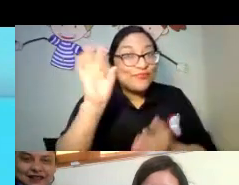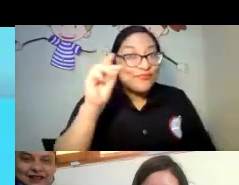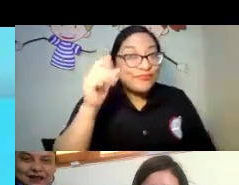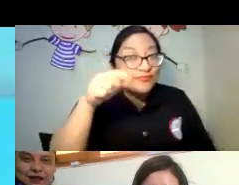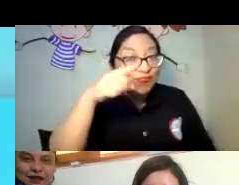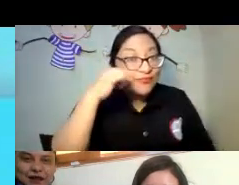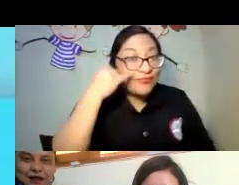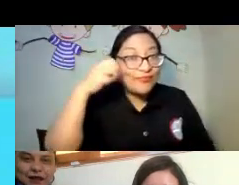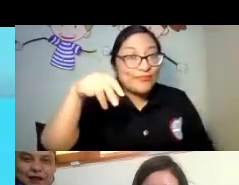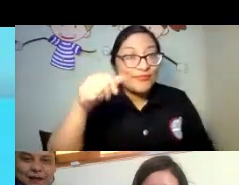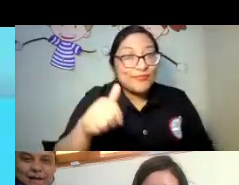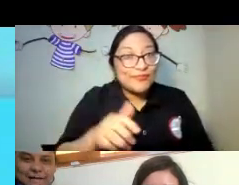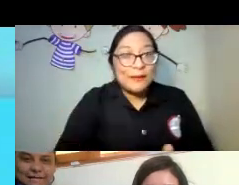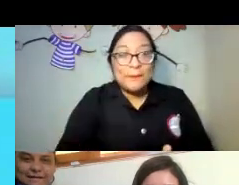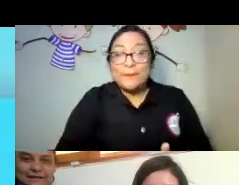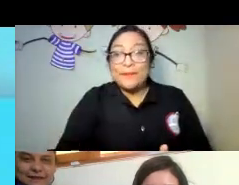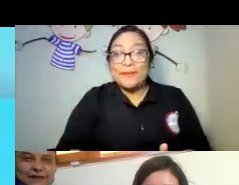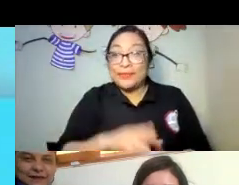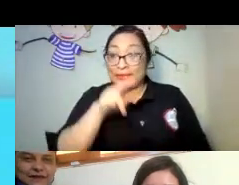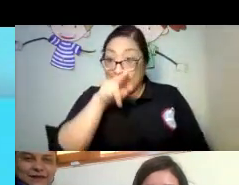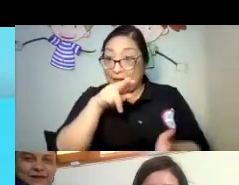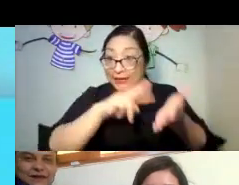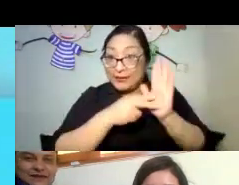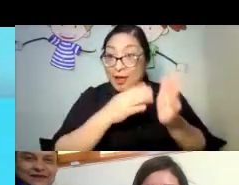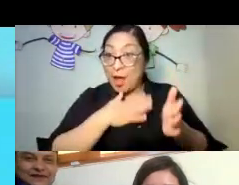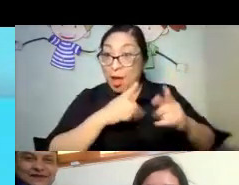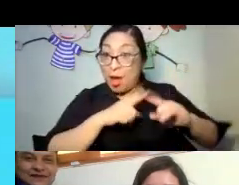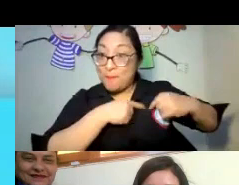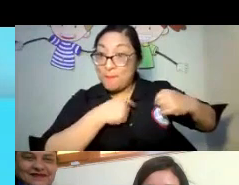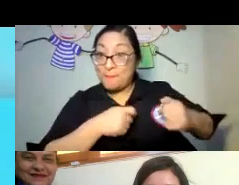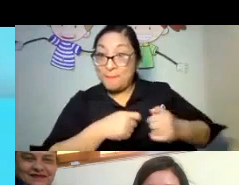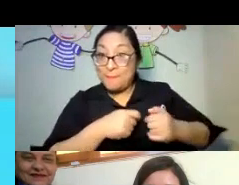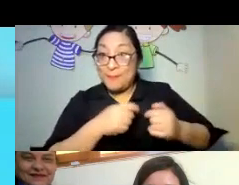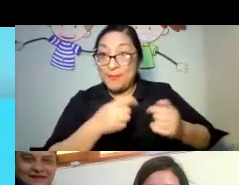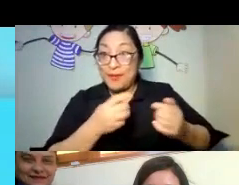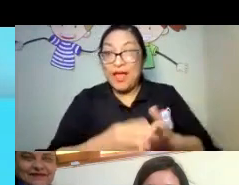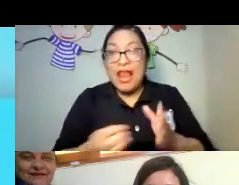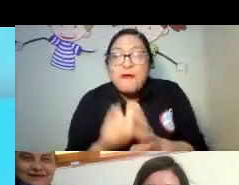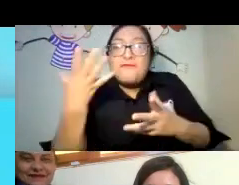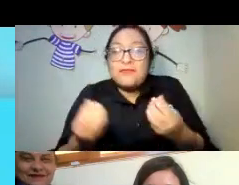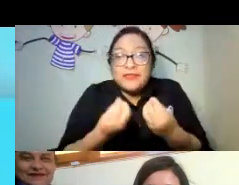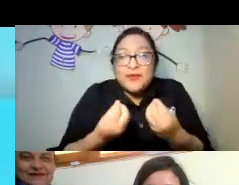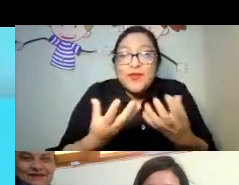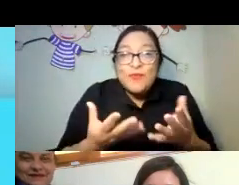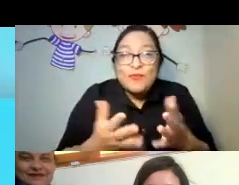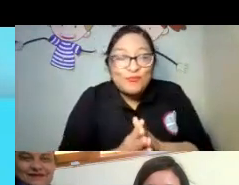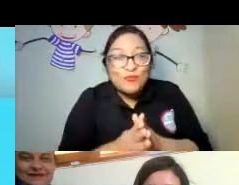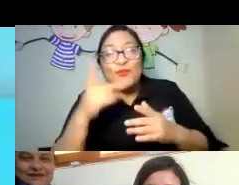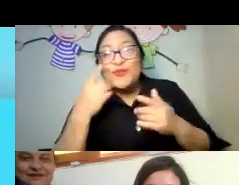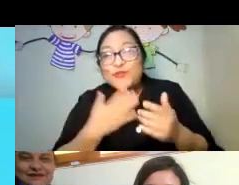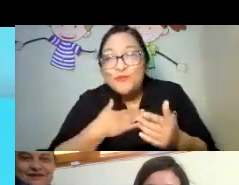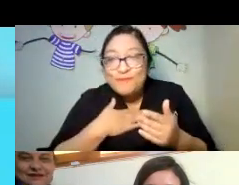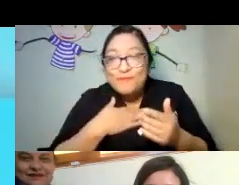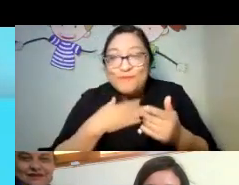mi corazón y mi alma, la fuente de muchas risas, de muchas lágrimas. Ella es mi hija, ella es